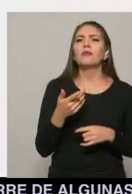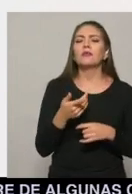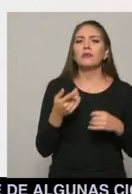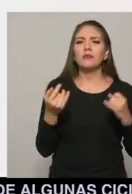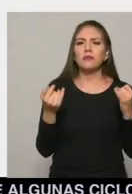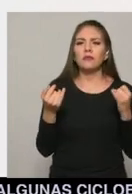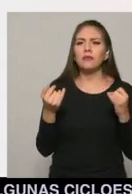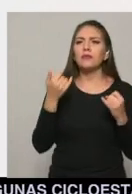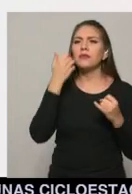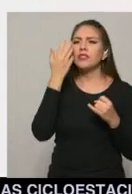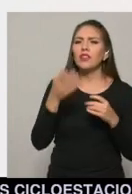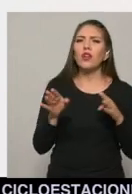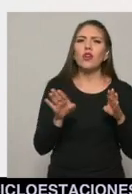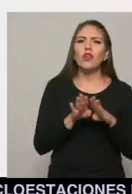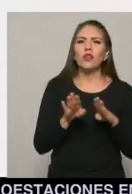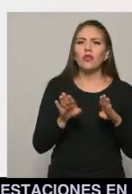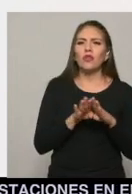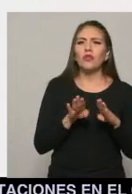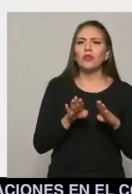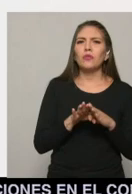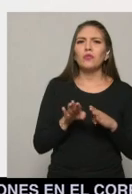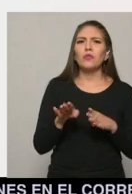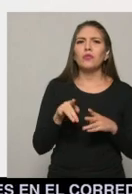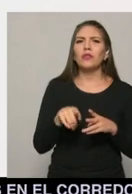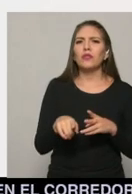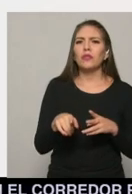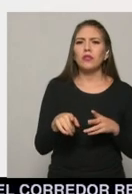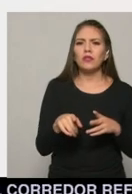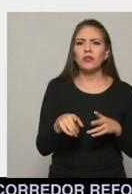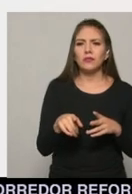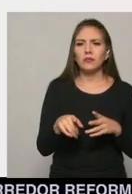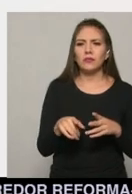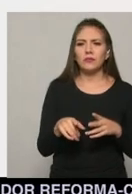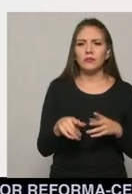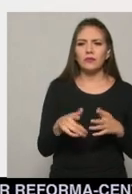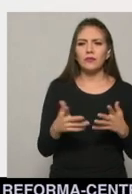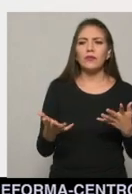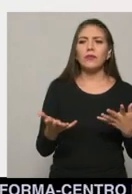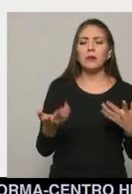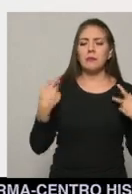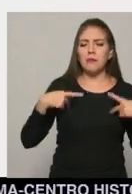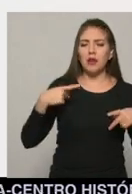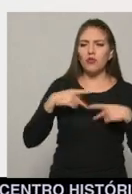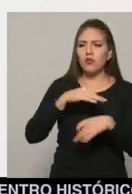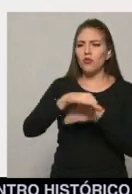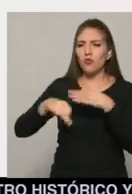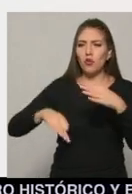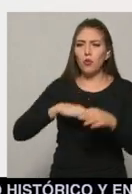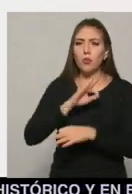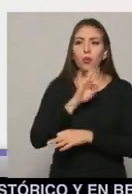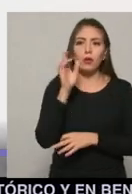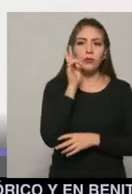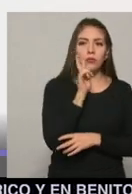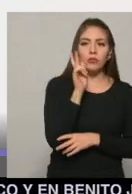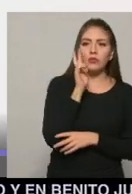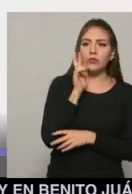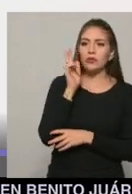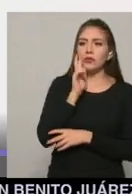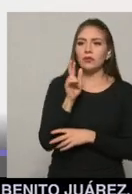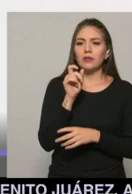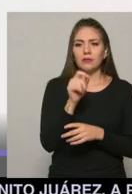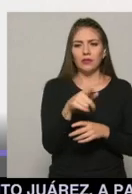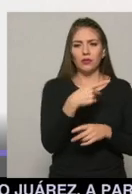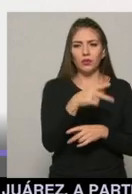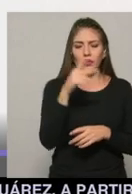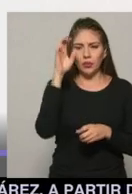sea algo de que de alguna manera involucre a todo el público con un poco de la cultura mexicana y